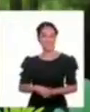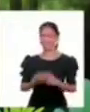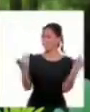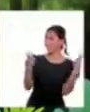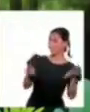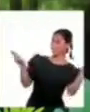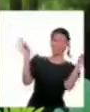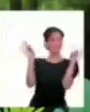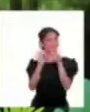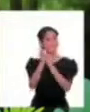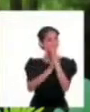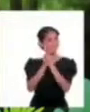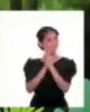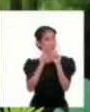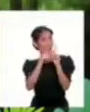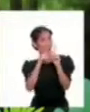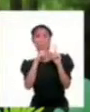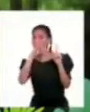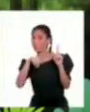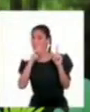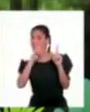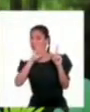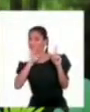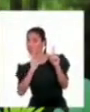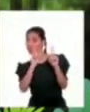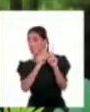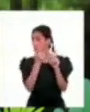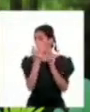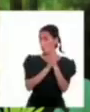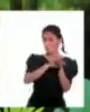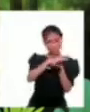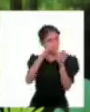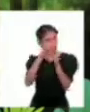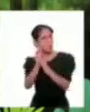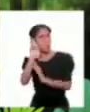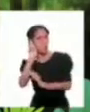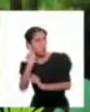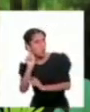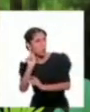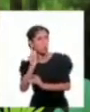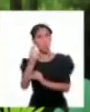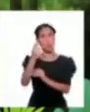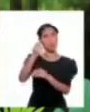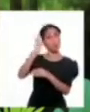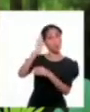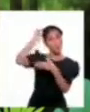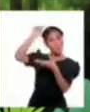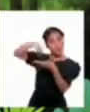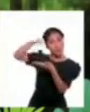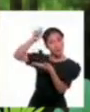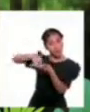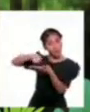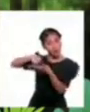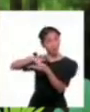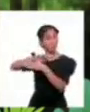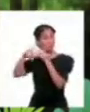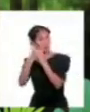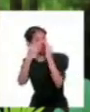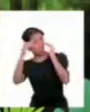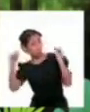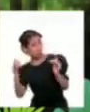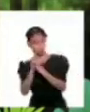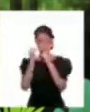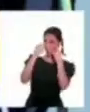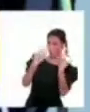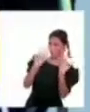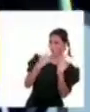¡Qué interesante lo que hizo José! Ha creado un banco de ahorros para las niñas y los niños.